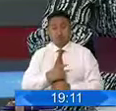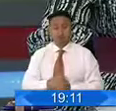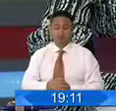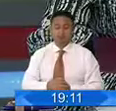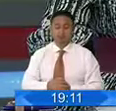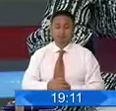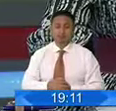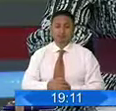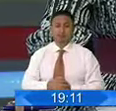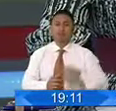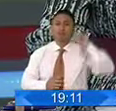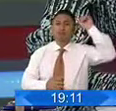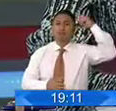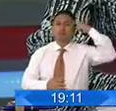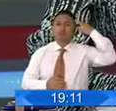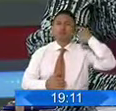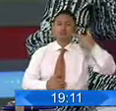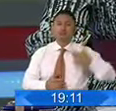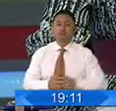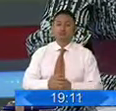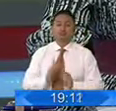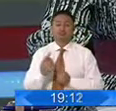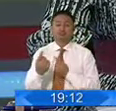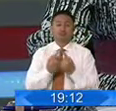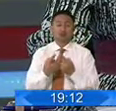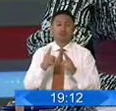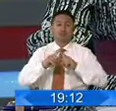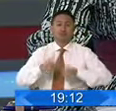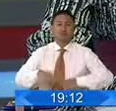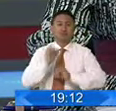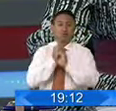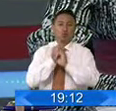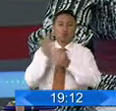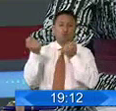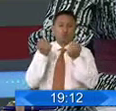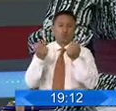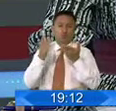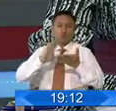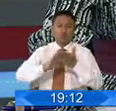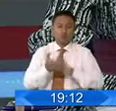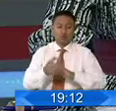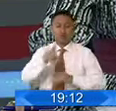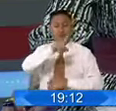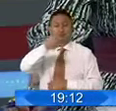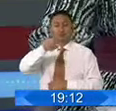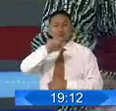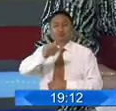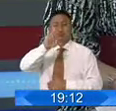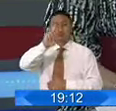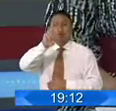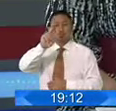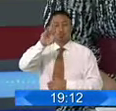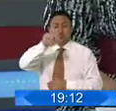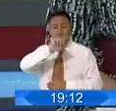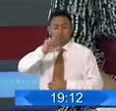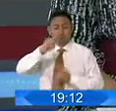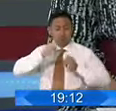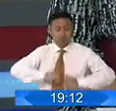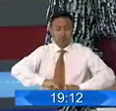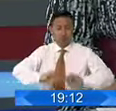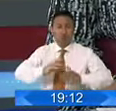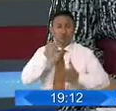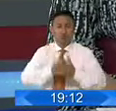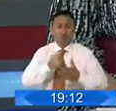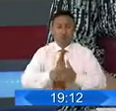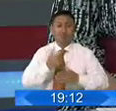El gobierno anuncia mesas de diálogo entre instituciones de control y comunidades de Zaruma y Portobelo para así continuar en su lucha contra